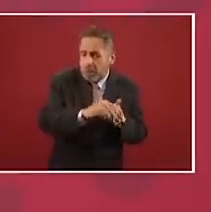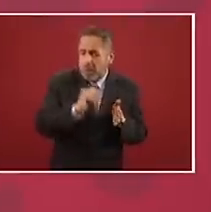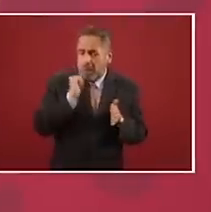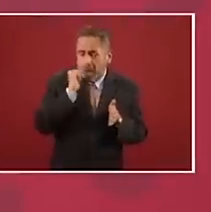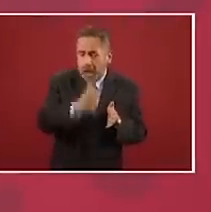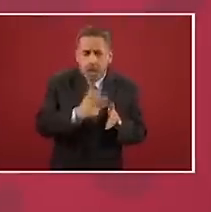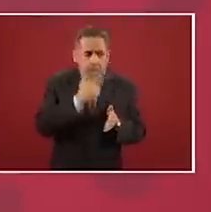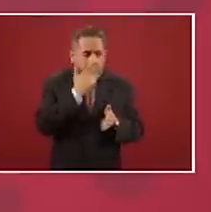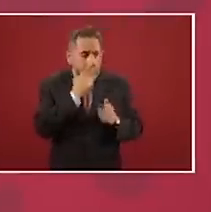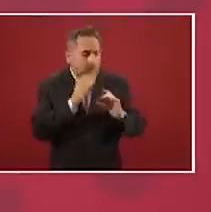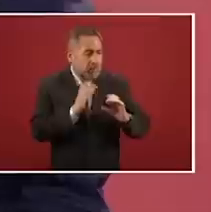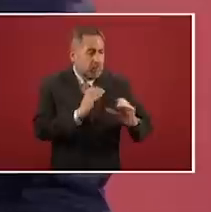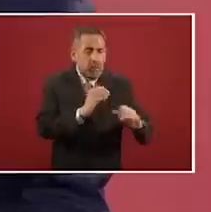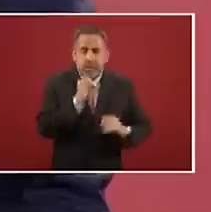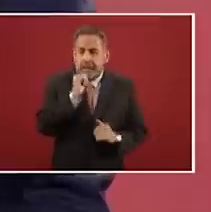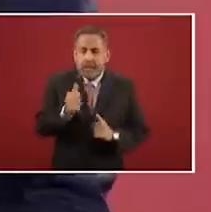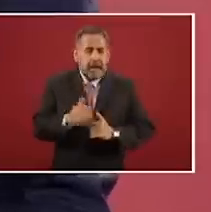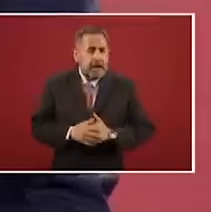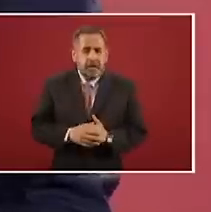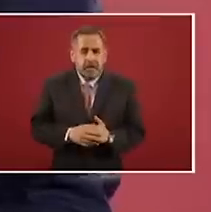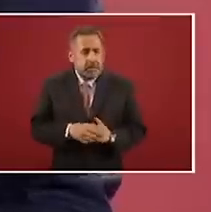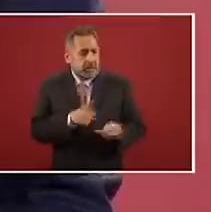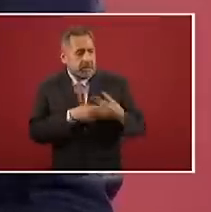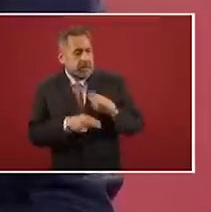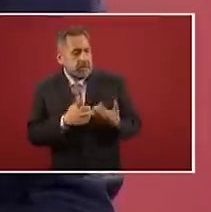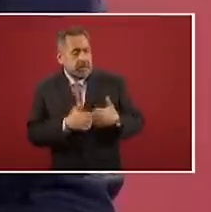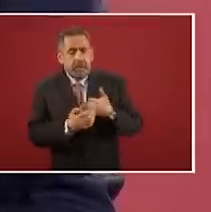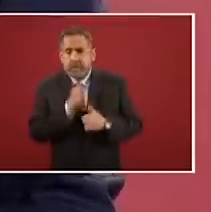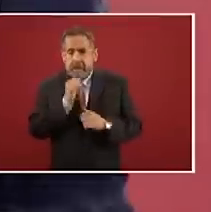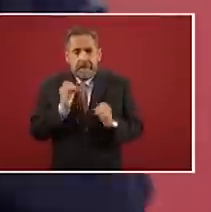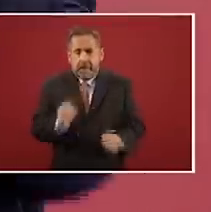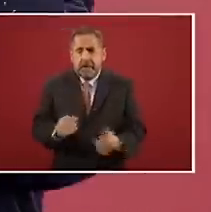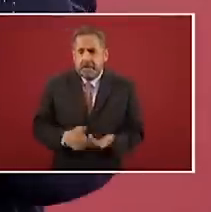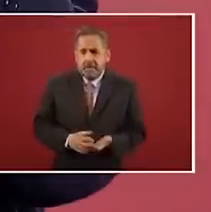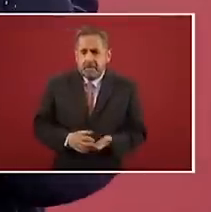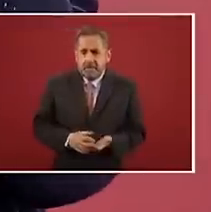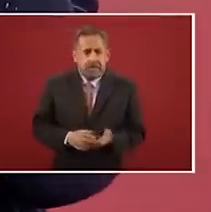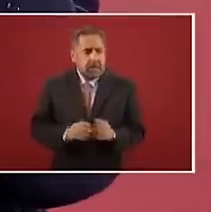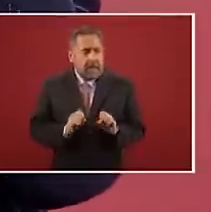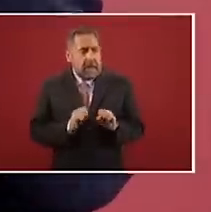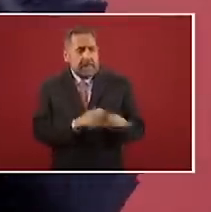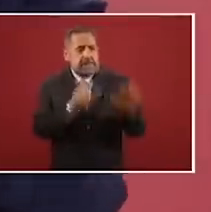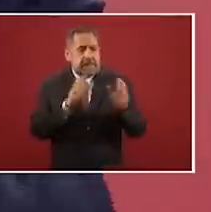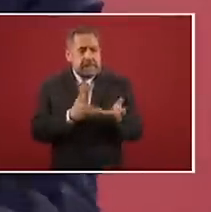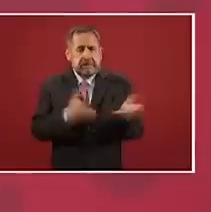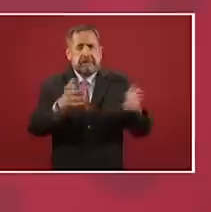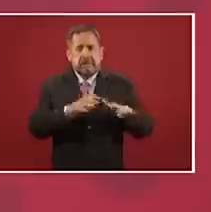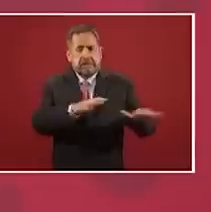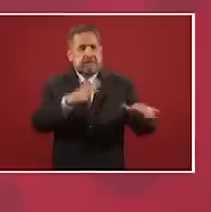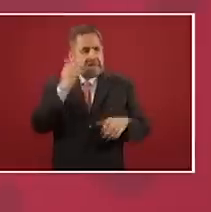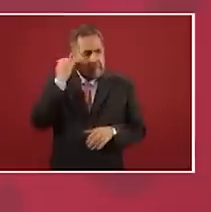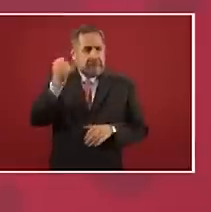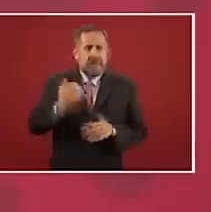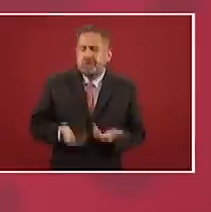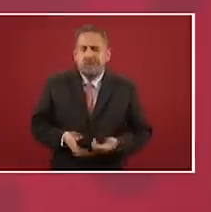un uso productivo, nada más para la especulación.